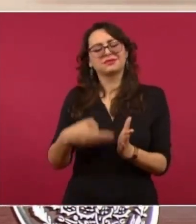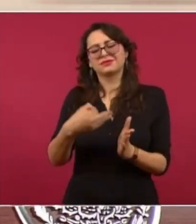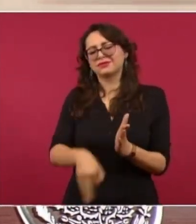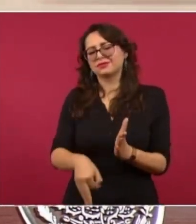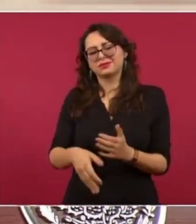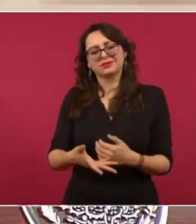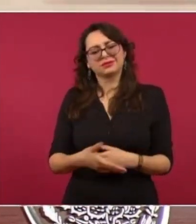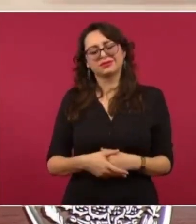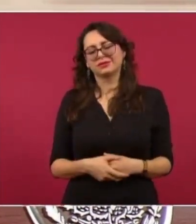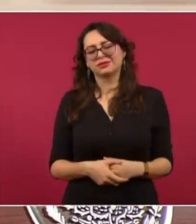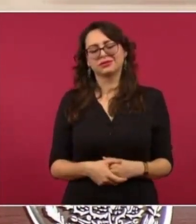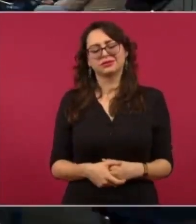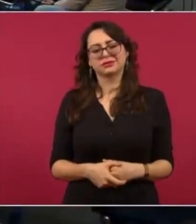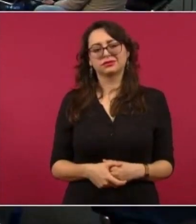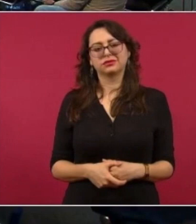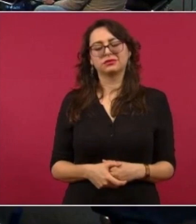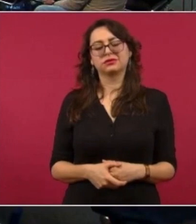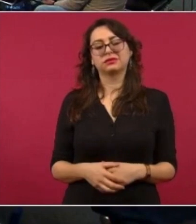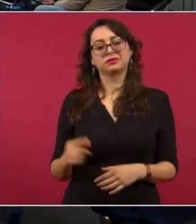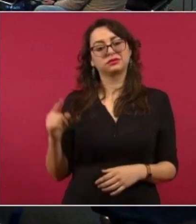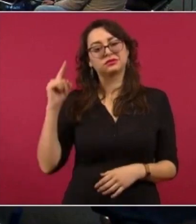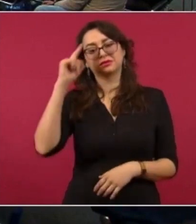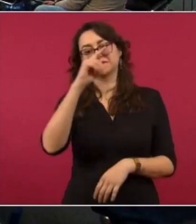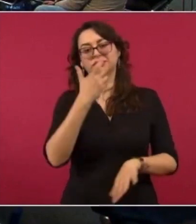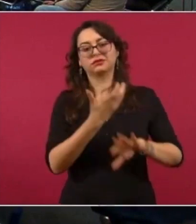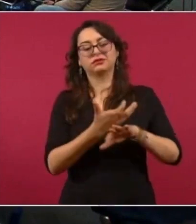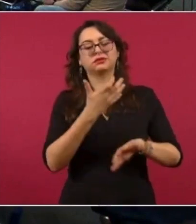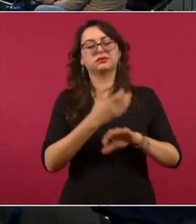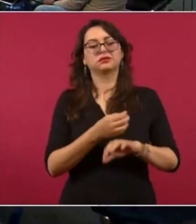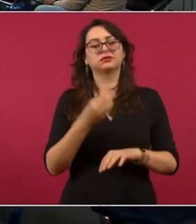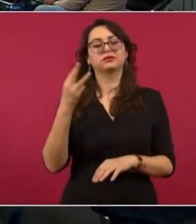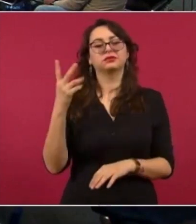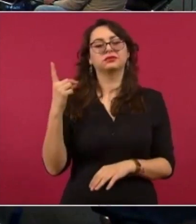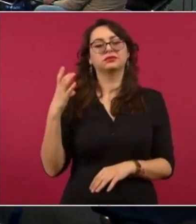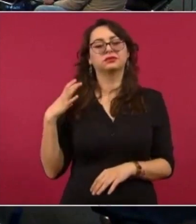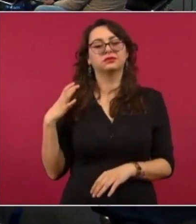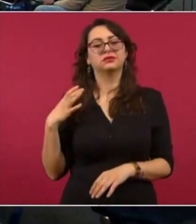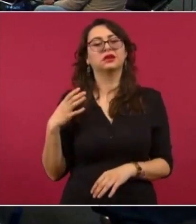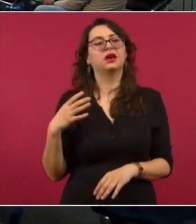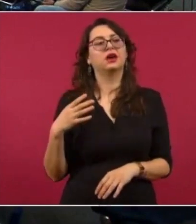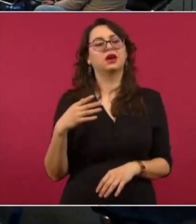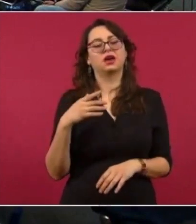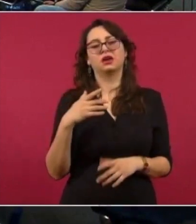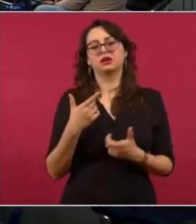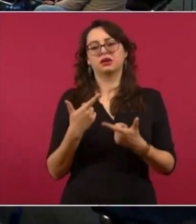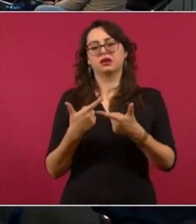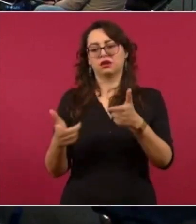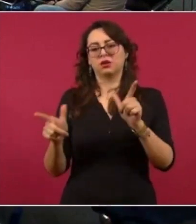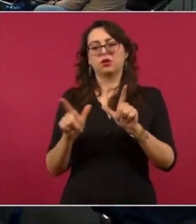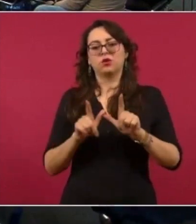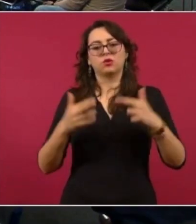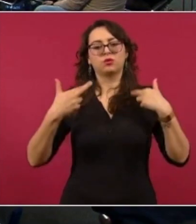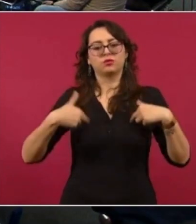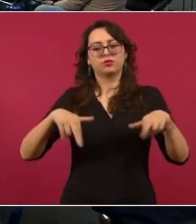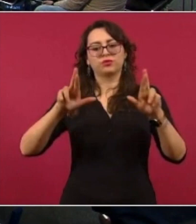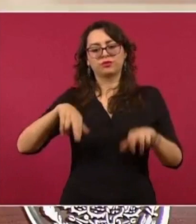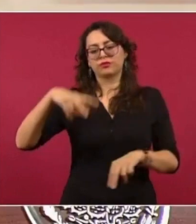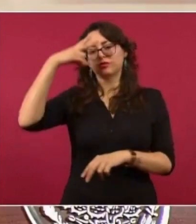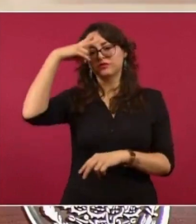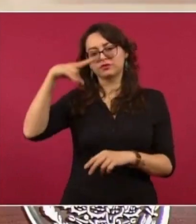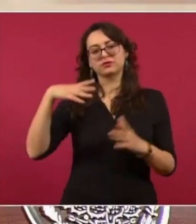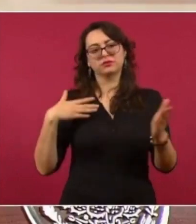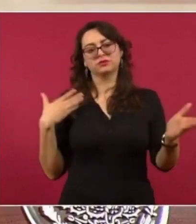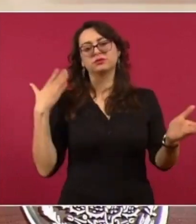el fiscal, está todo el gabinete de seguridad y nos van a traer noticias